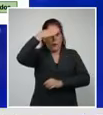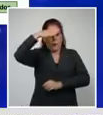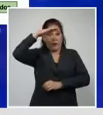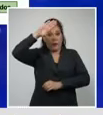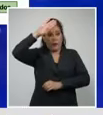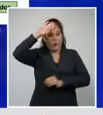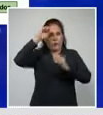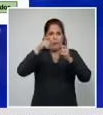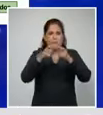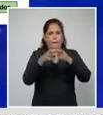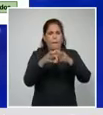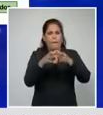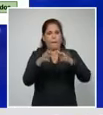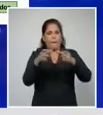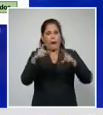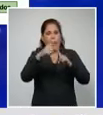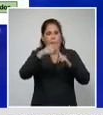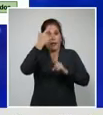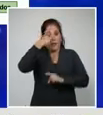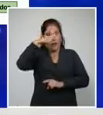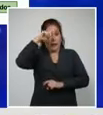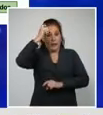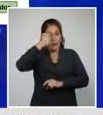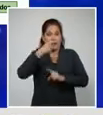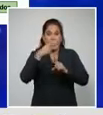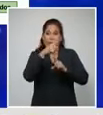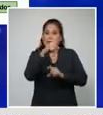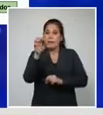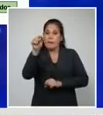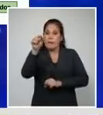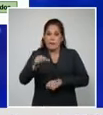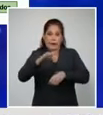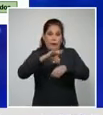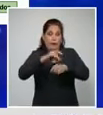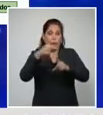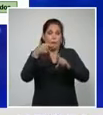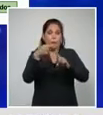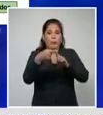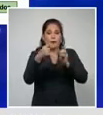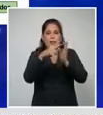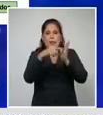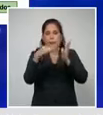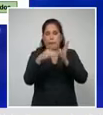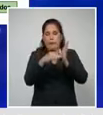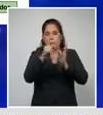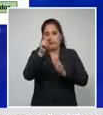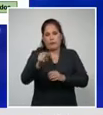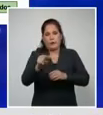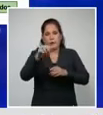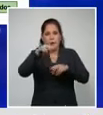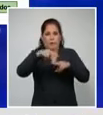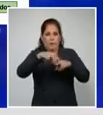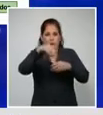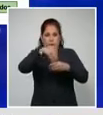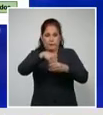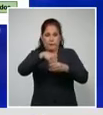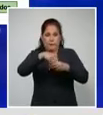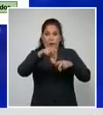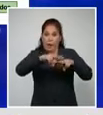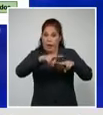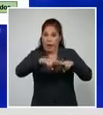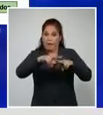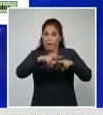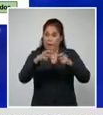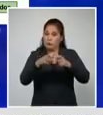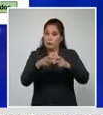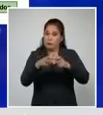tasas de incidencia más elevadas de este país. En el caso de La Habana, se incrementa